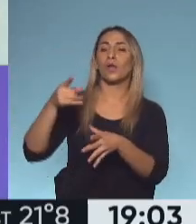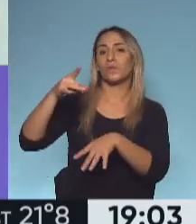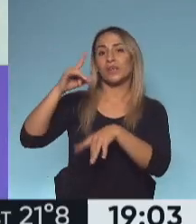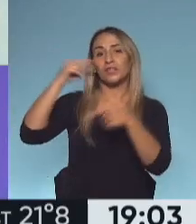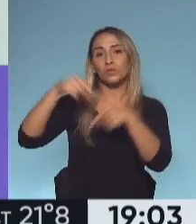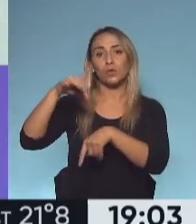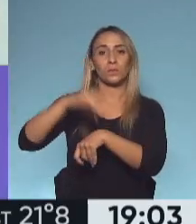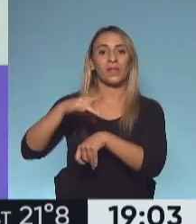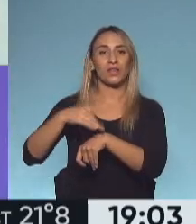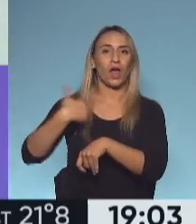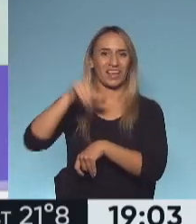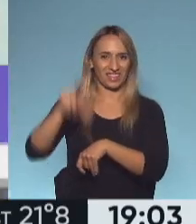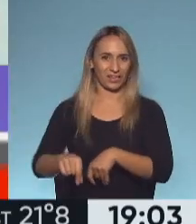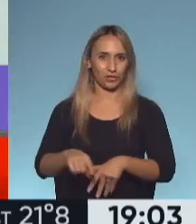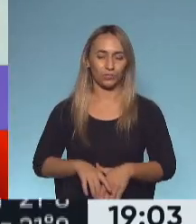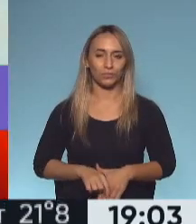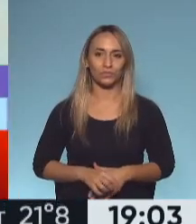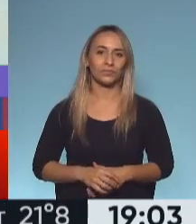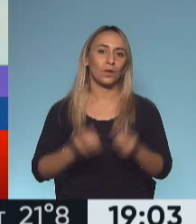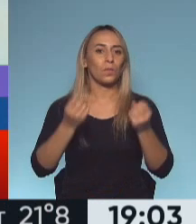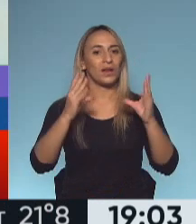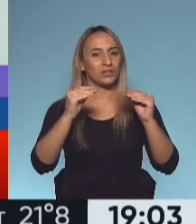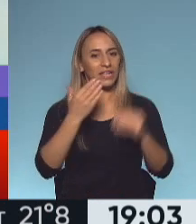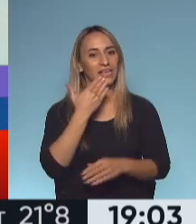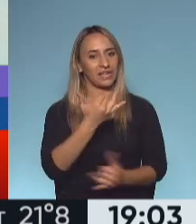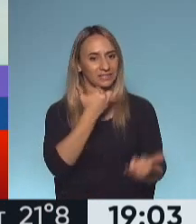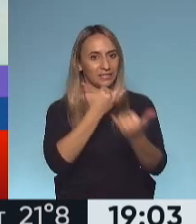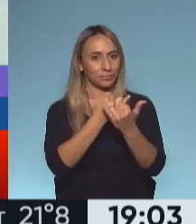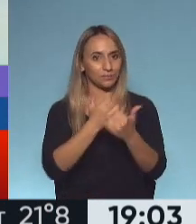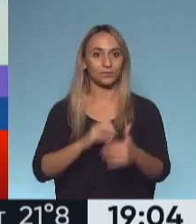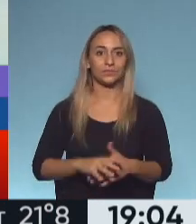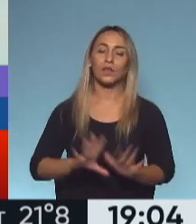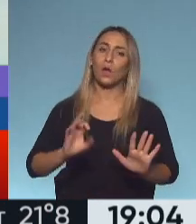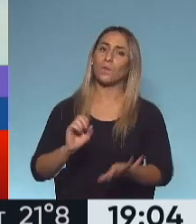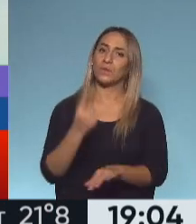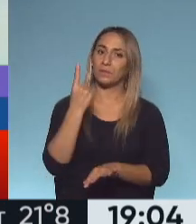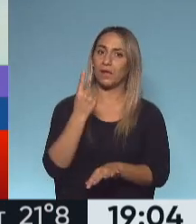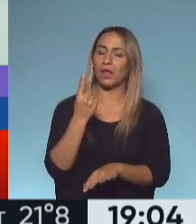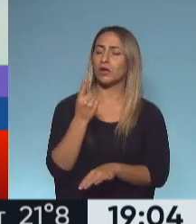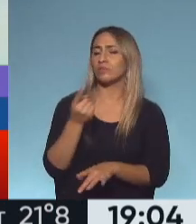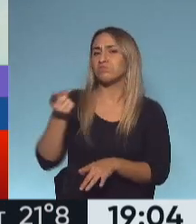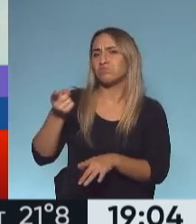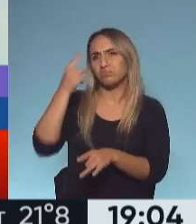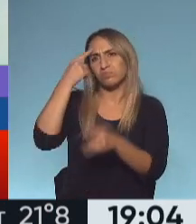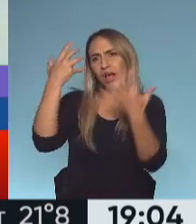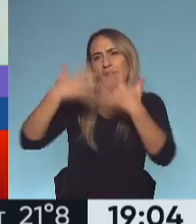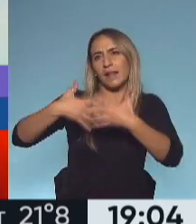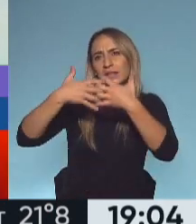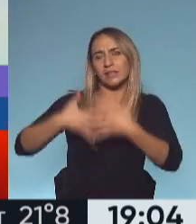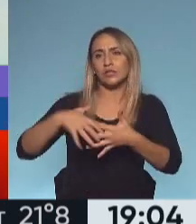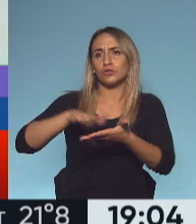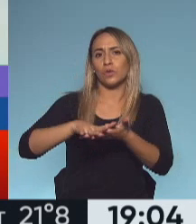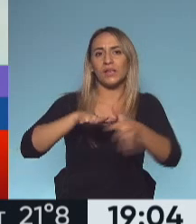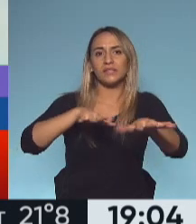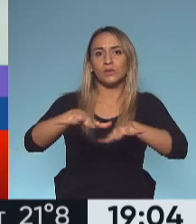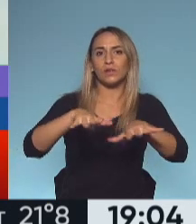por recibirnos. Buenas noches y gracias por el contacto. Doctor, primero que nada, ¿qué análisis hace usted de la actual situación sanitaria?